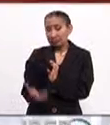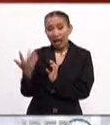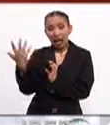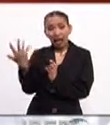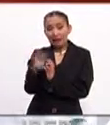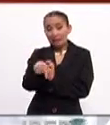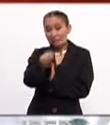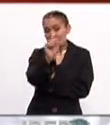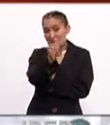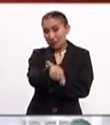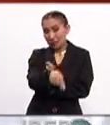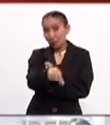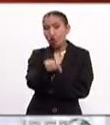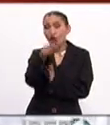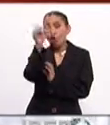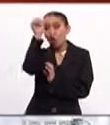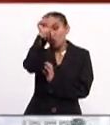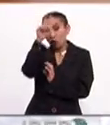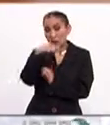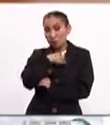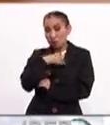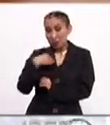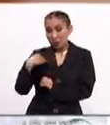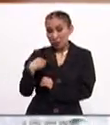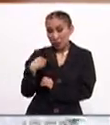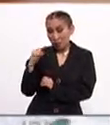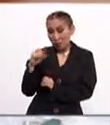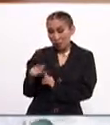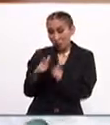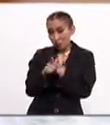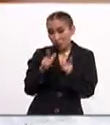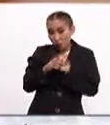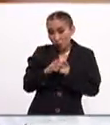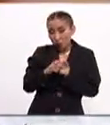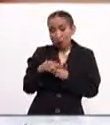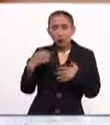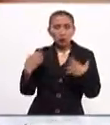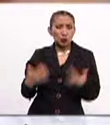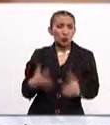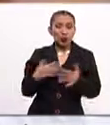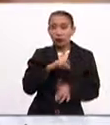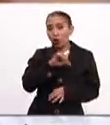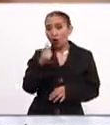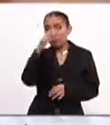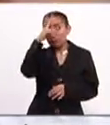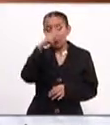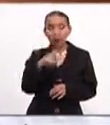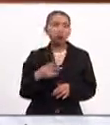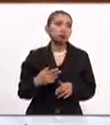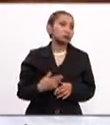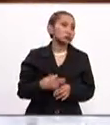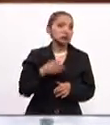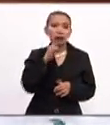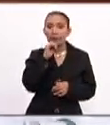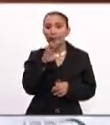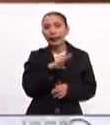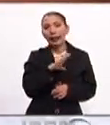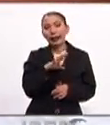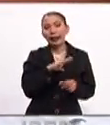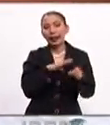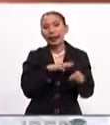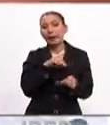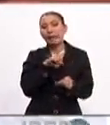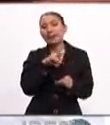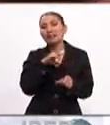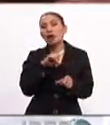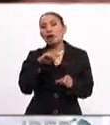cometidas por los miembros de esa agrupación religiosa. Y luego en el caso de México, pues está también el caso de